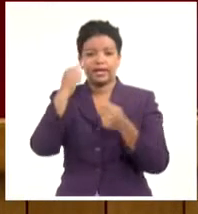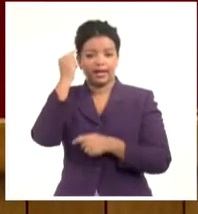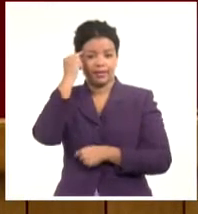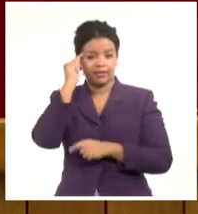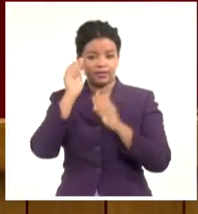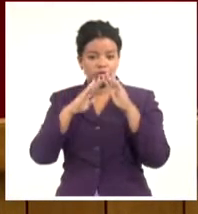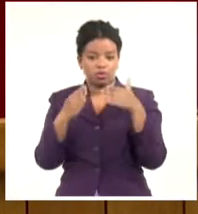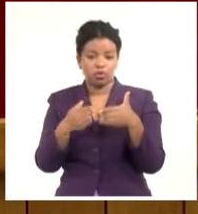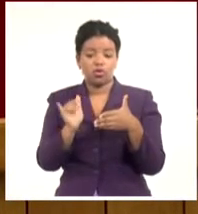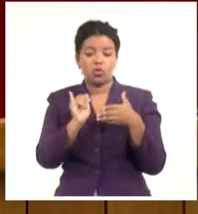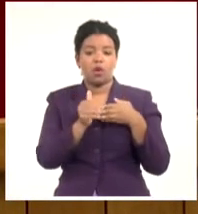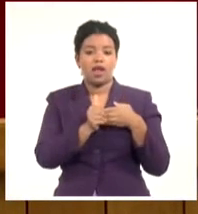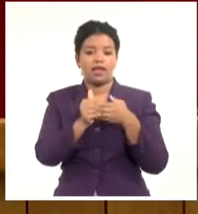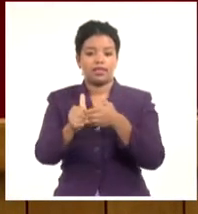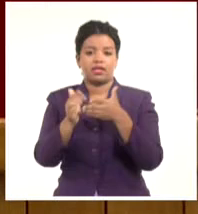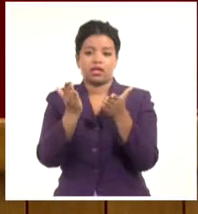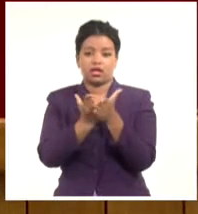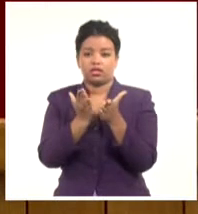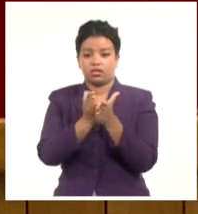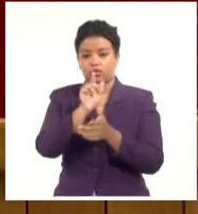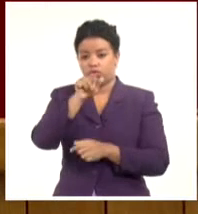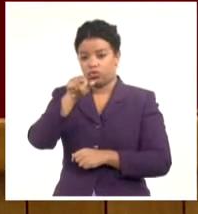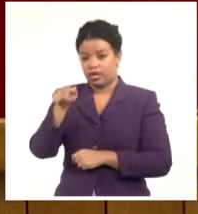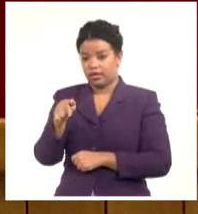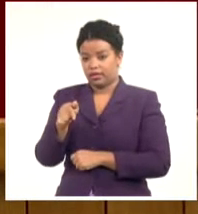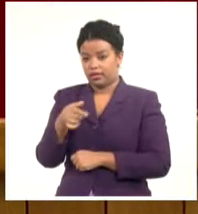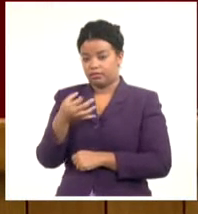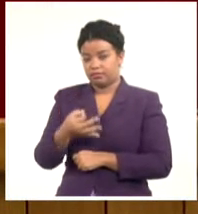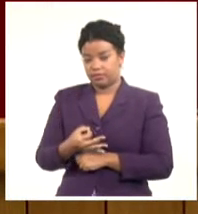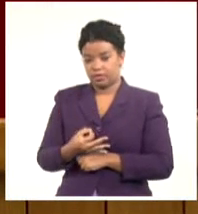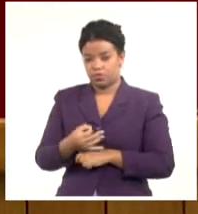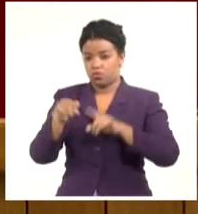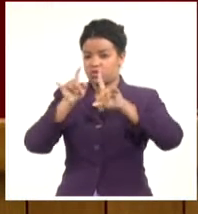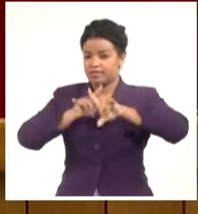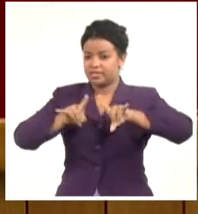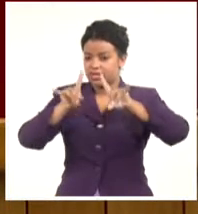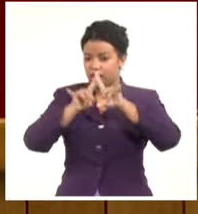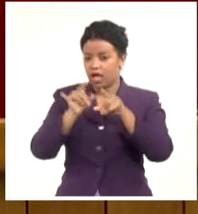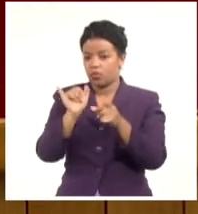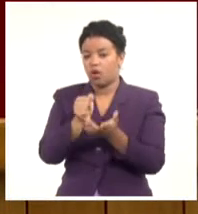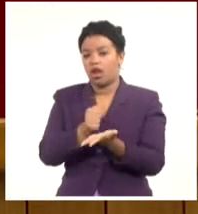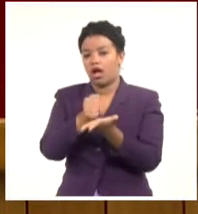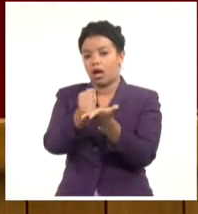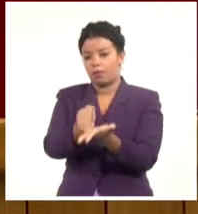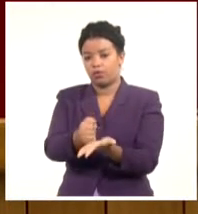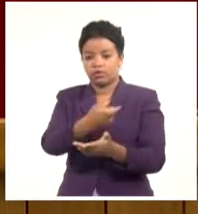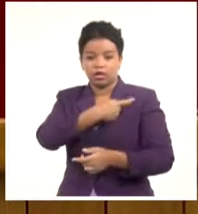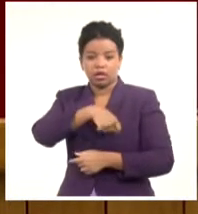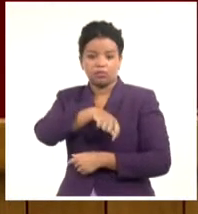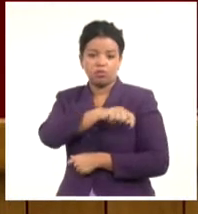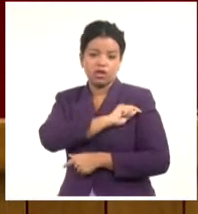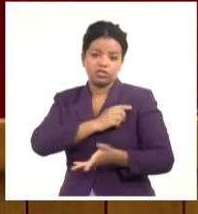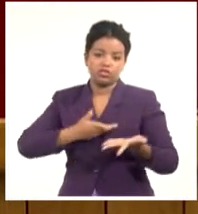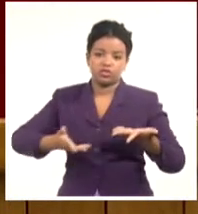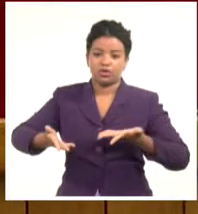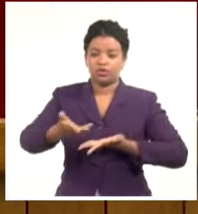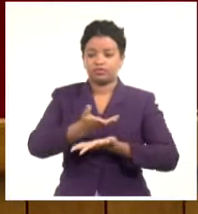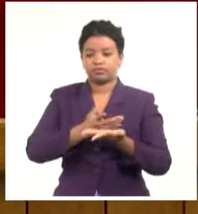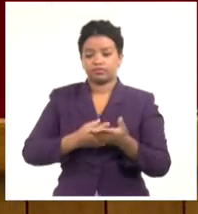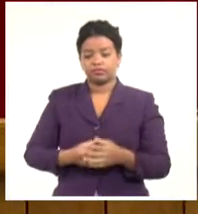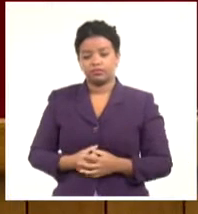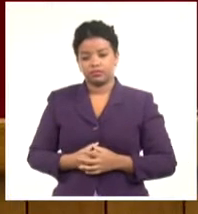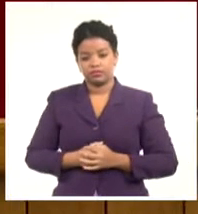los líderes estudiantiles, en la vida académica e investigativa y su aporte a la sociedad, en los movimientos